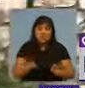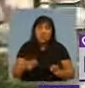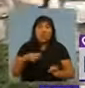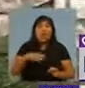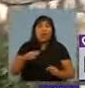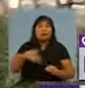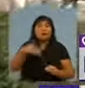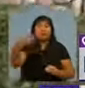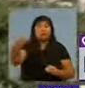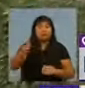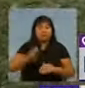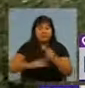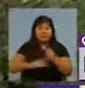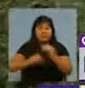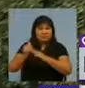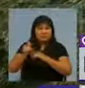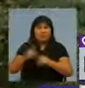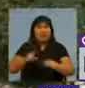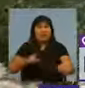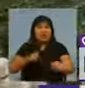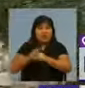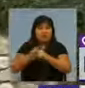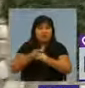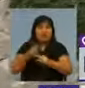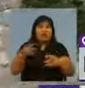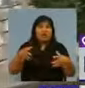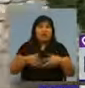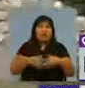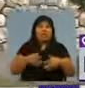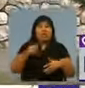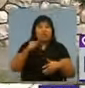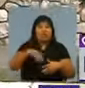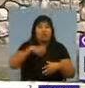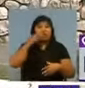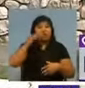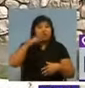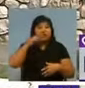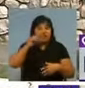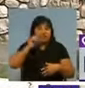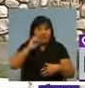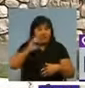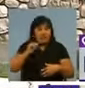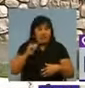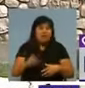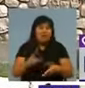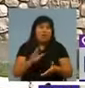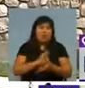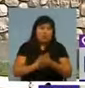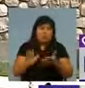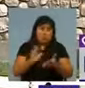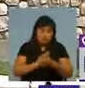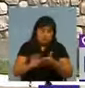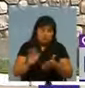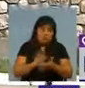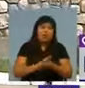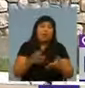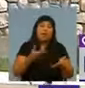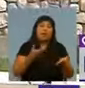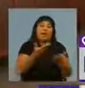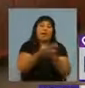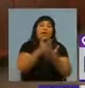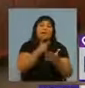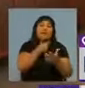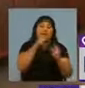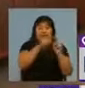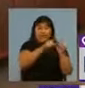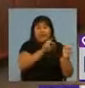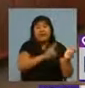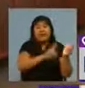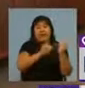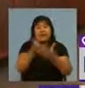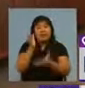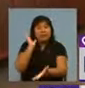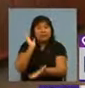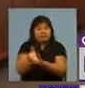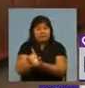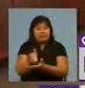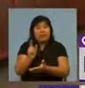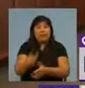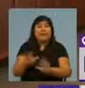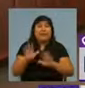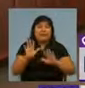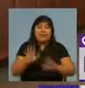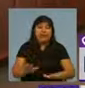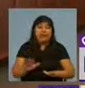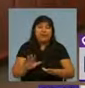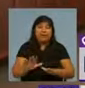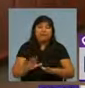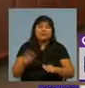obras contra la Comisión Municipal. Y ahora estamos pidiendo nuevas medidas cautelares para ver si se puede